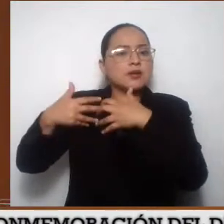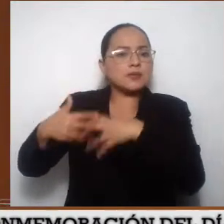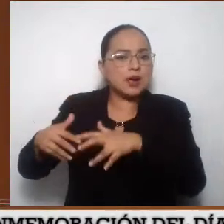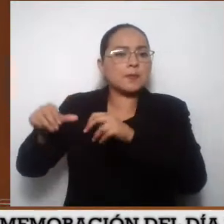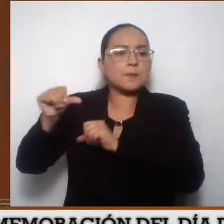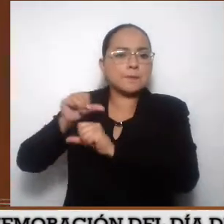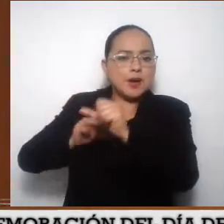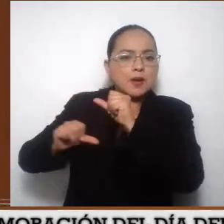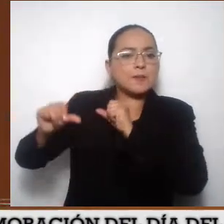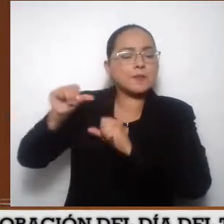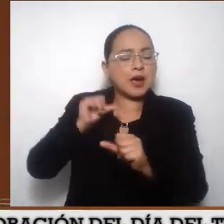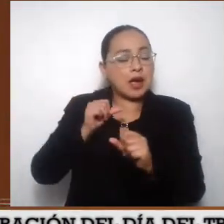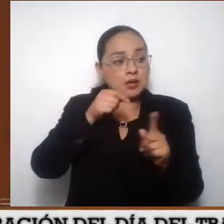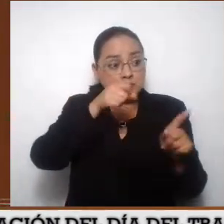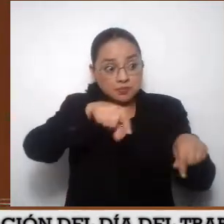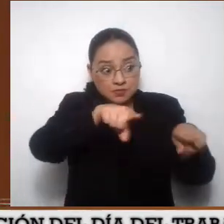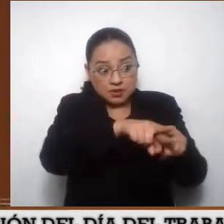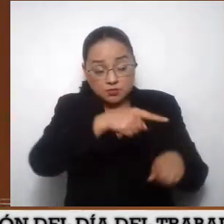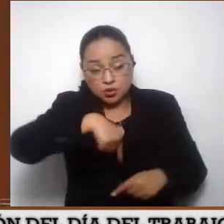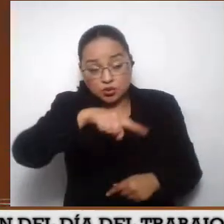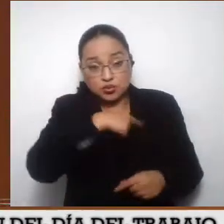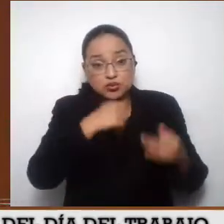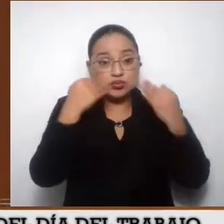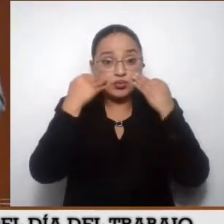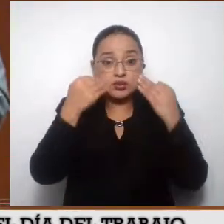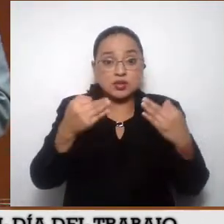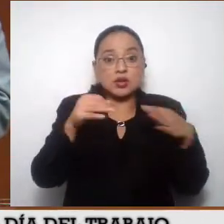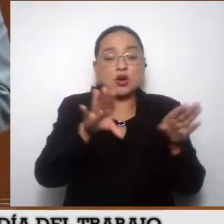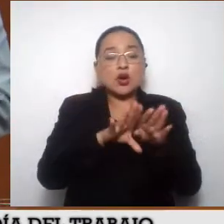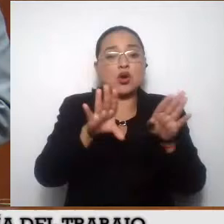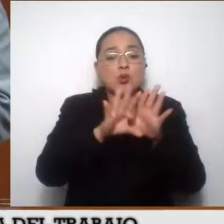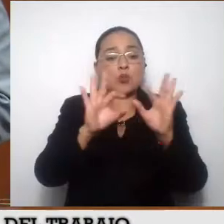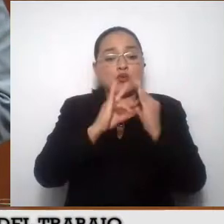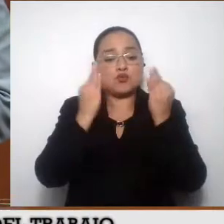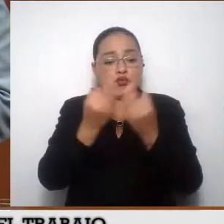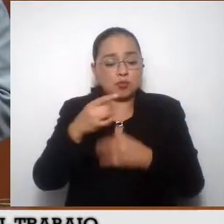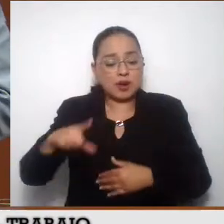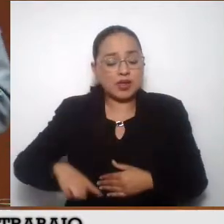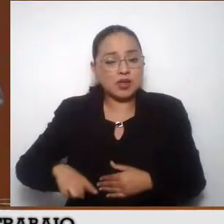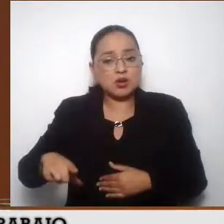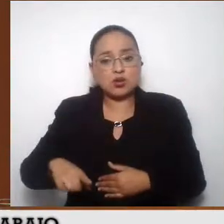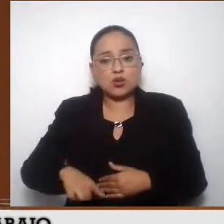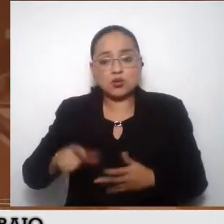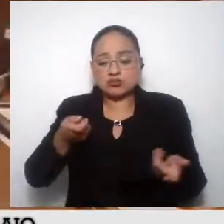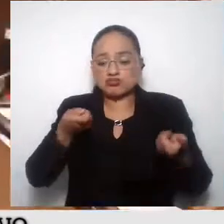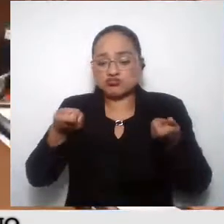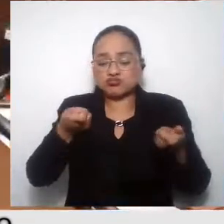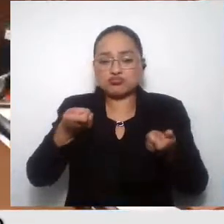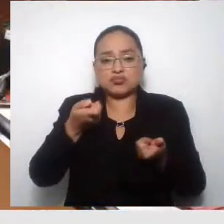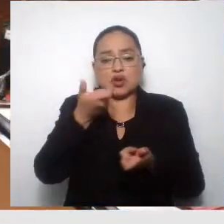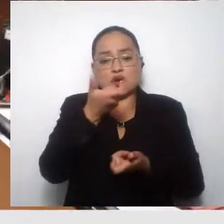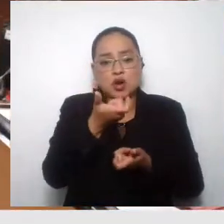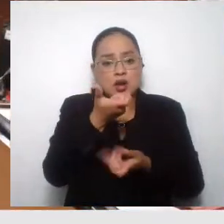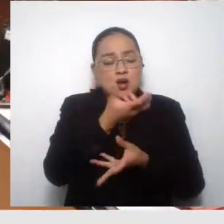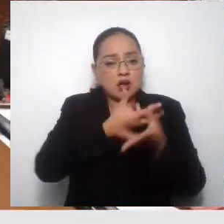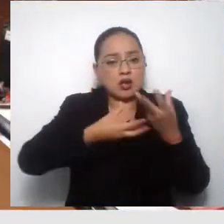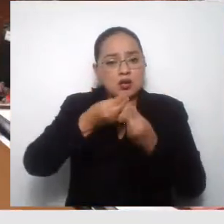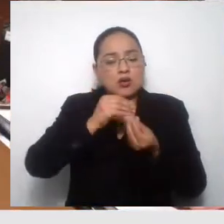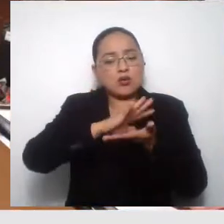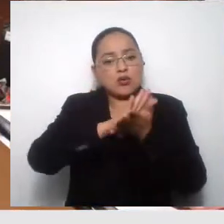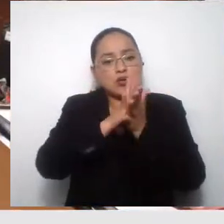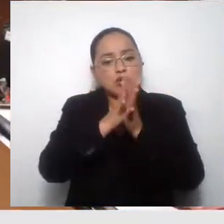Desde ese entonces vemos cómo el capitalismo se fue consolidando, y digo que se